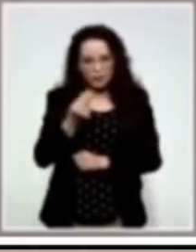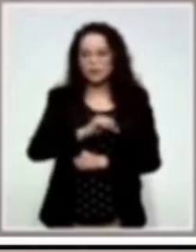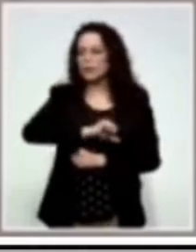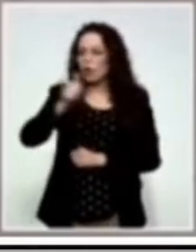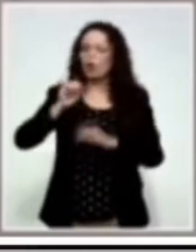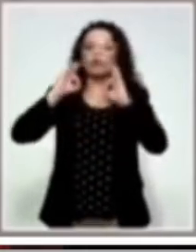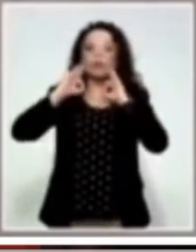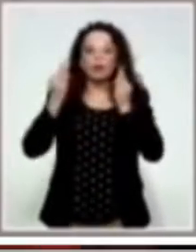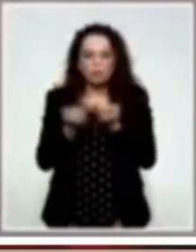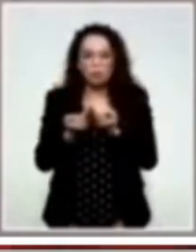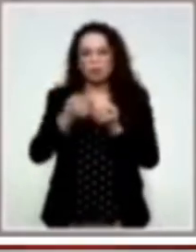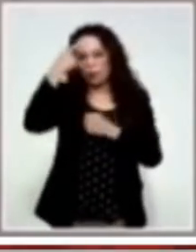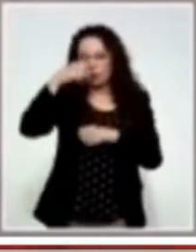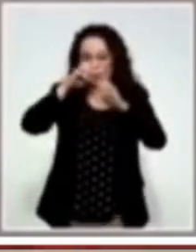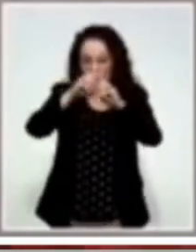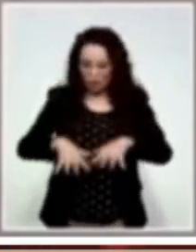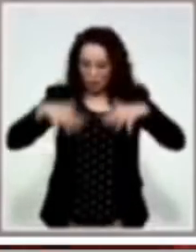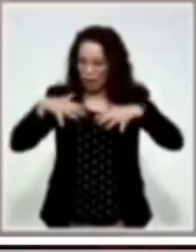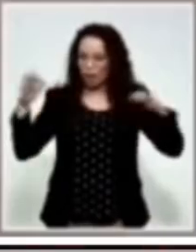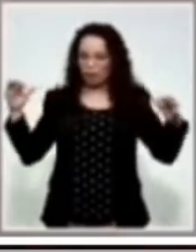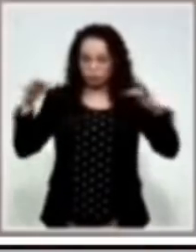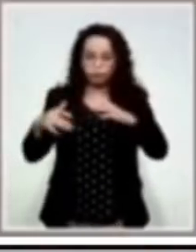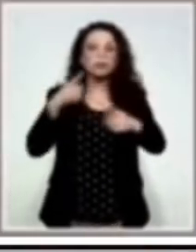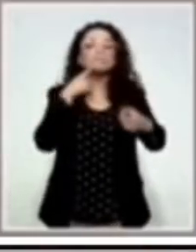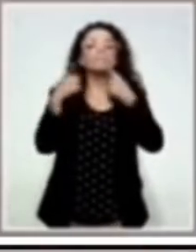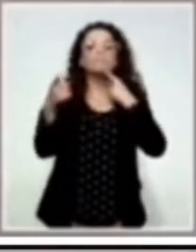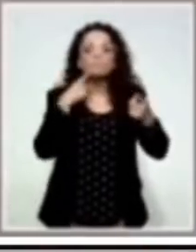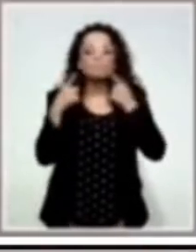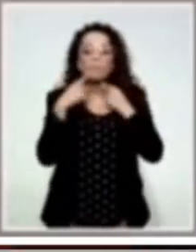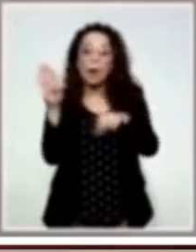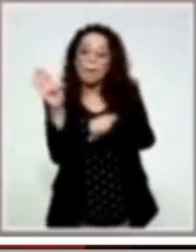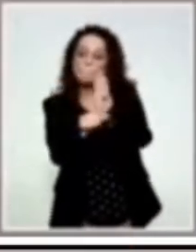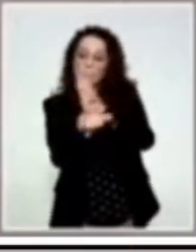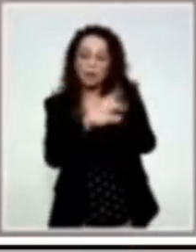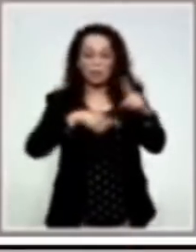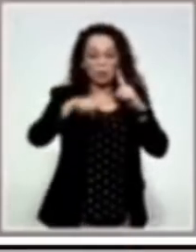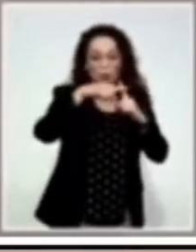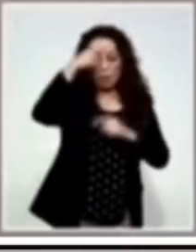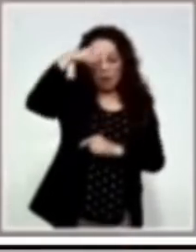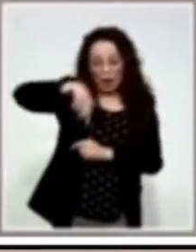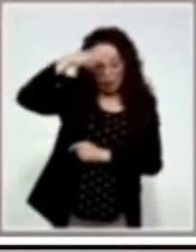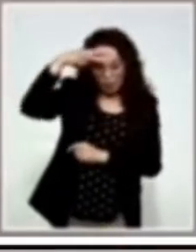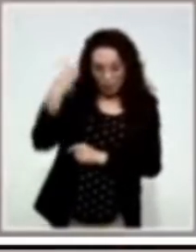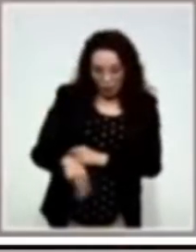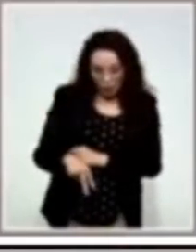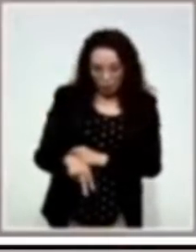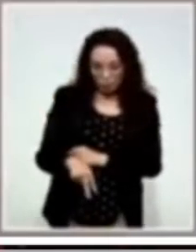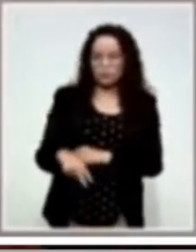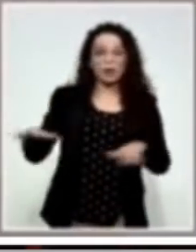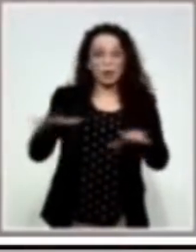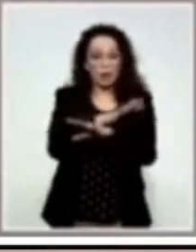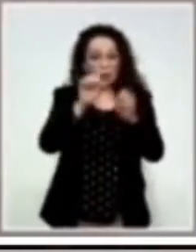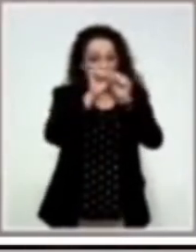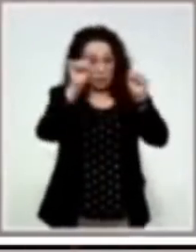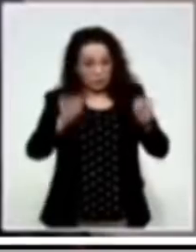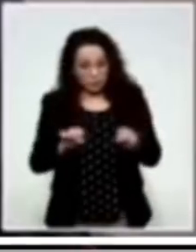donde discutamos qué es lo que conviene al país. Seguir con esta mayoría calificada o pasar a un sistema de mayoría simple.